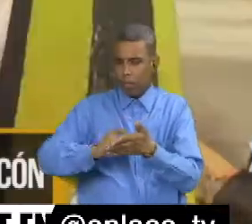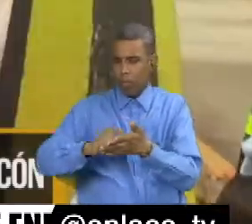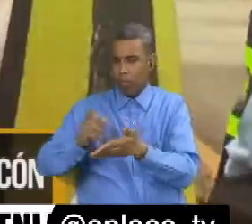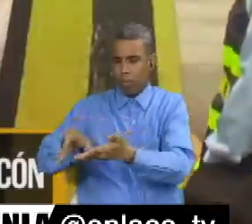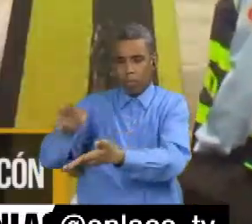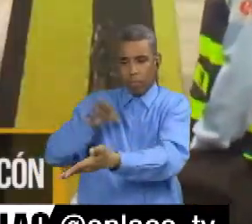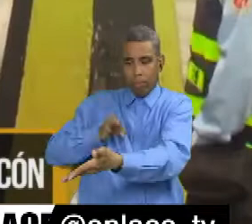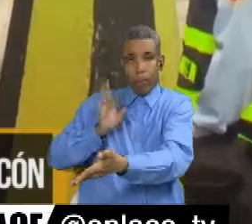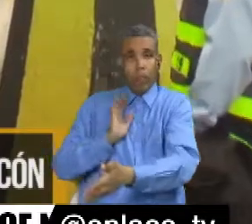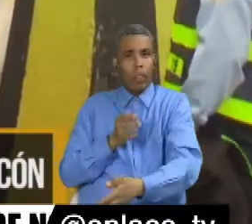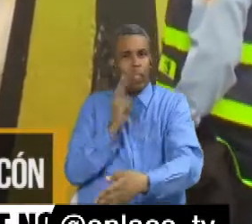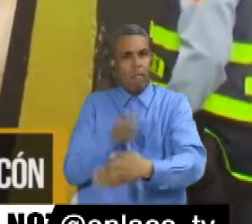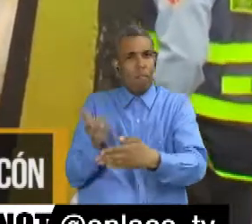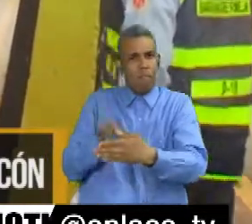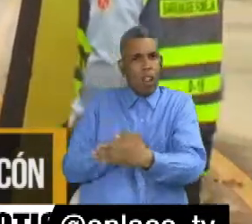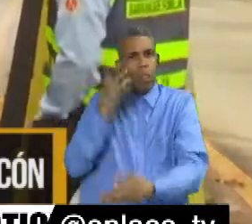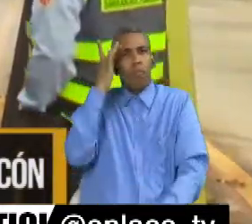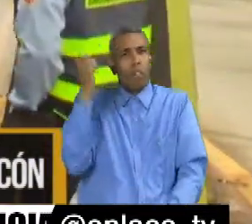incurriendo